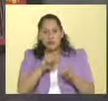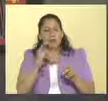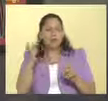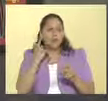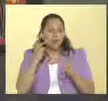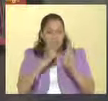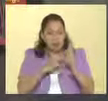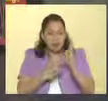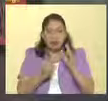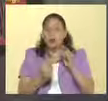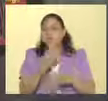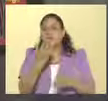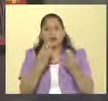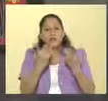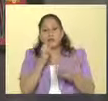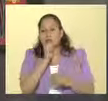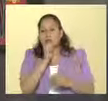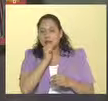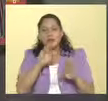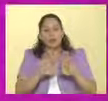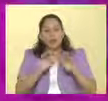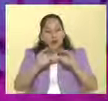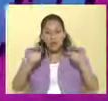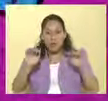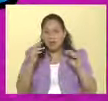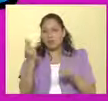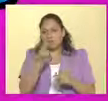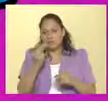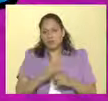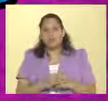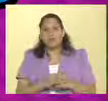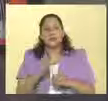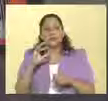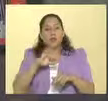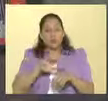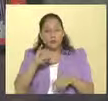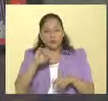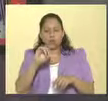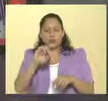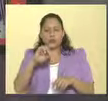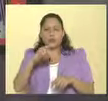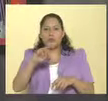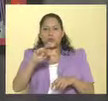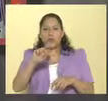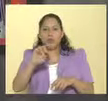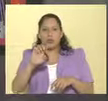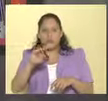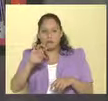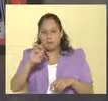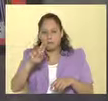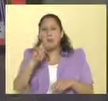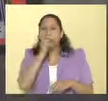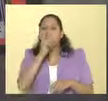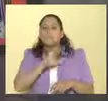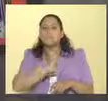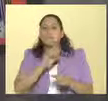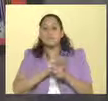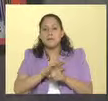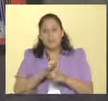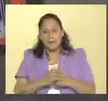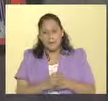política para ir haciendo menores las desigualdades en el país. Doctor José Goldenberg, ¿tu palabra